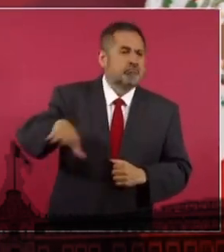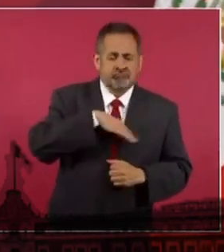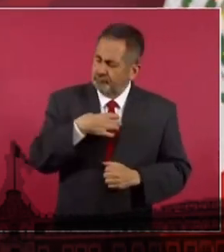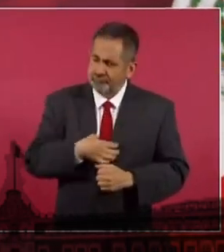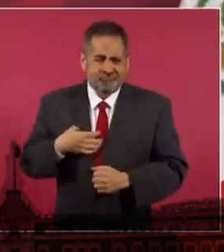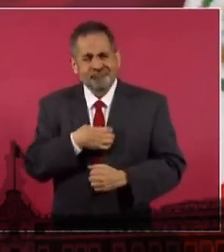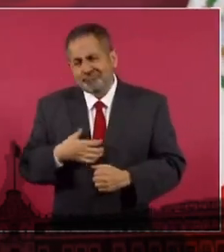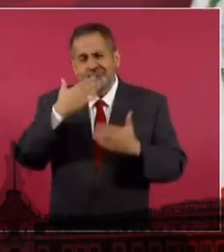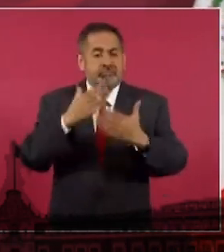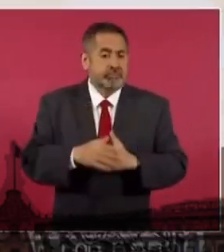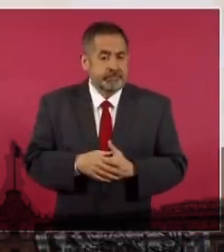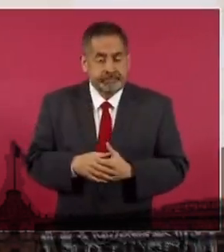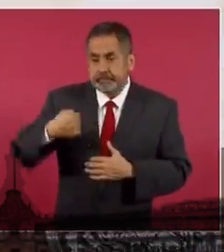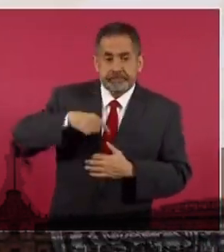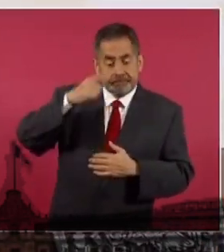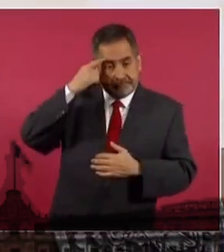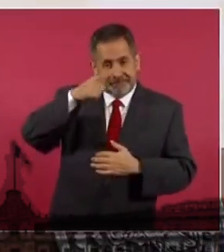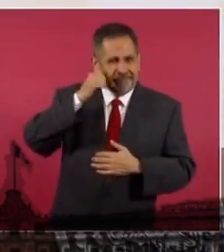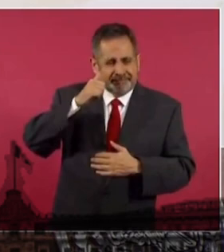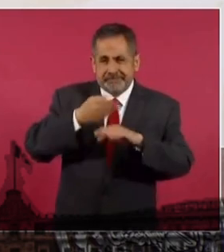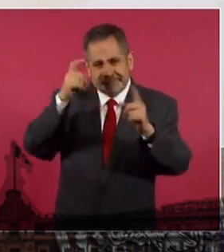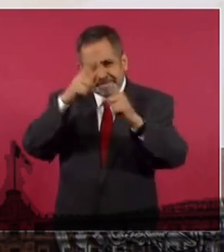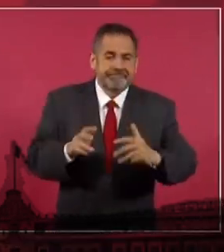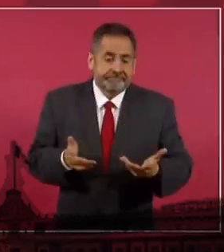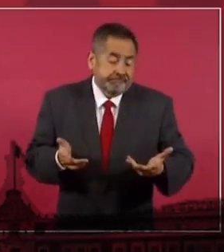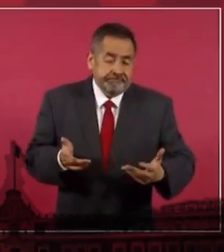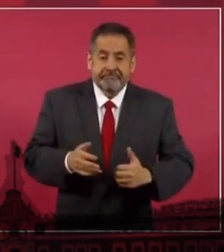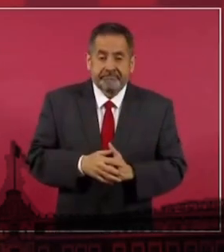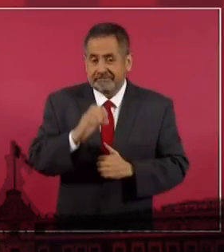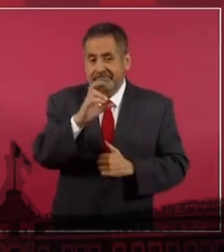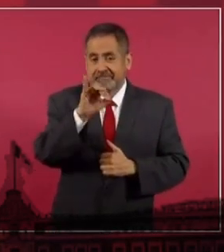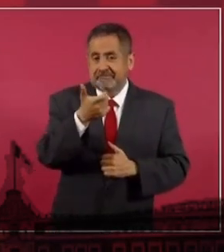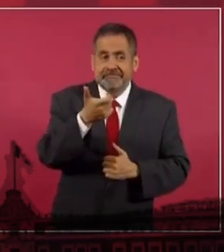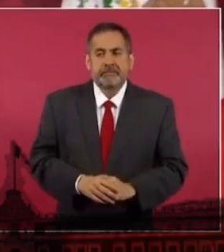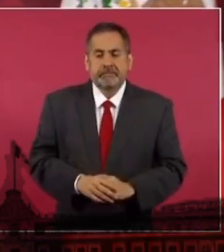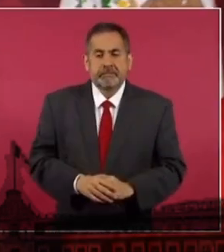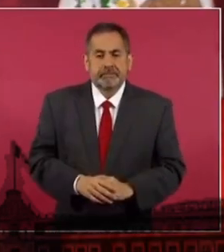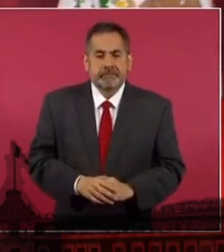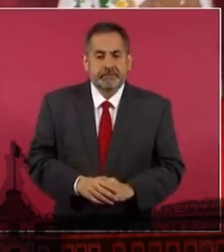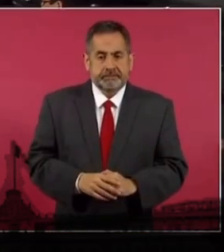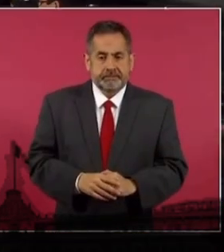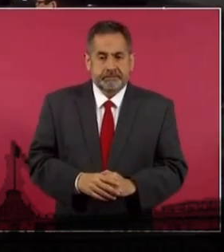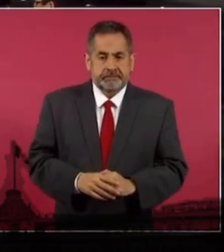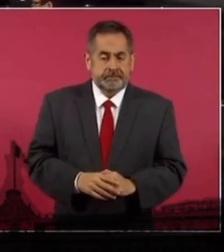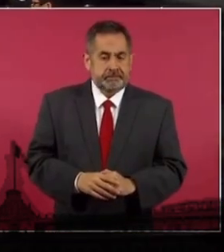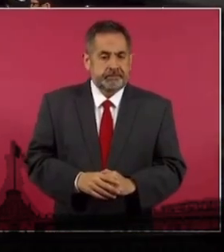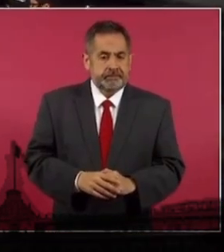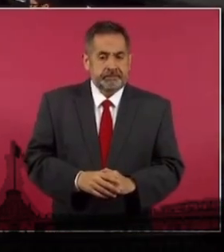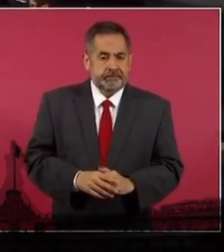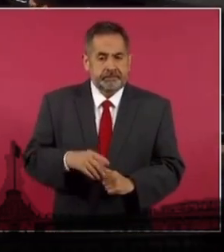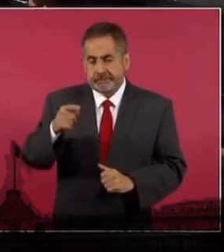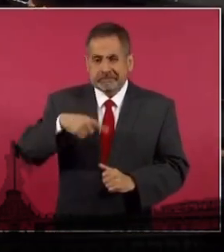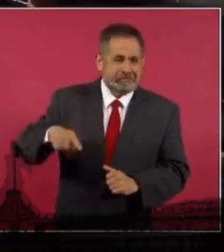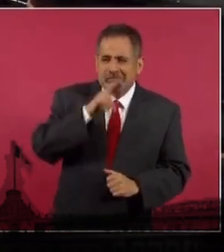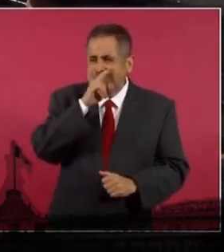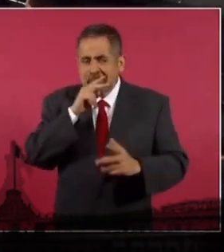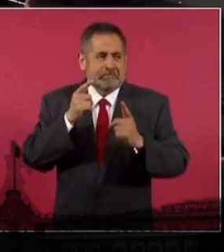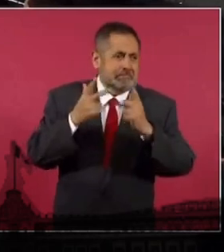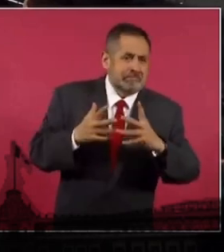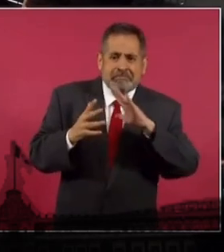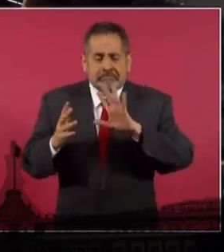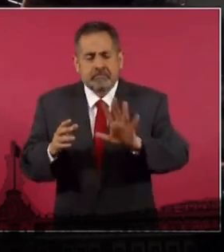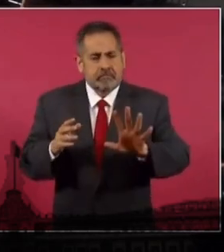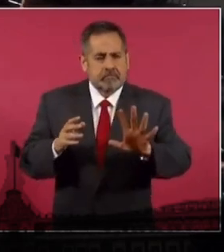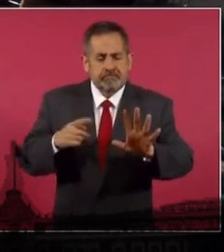contentos. Hemos enfrentado situaciones muy difíciles como la pandemia, crisis económica, y no se ha caído en la frustración.